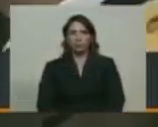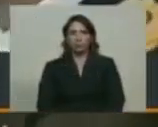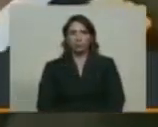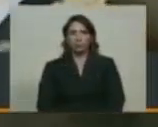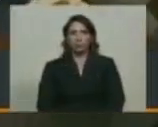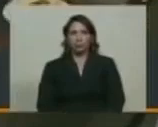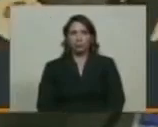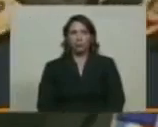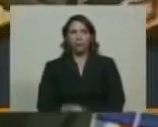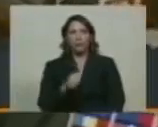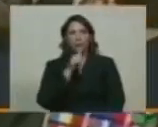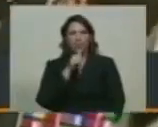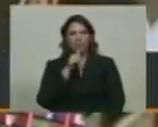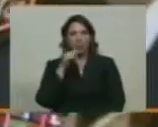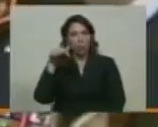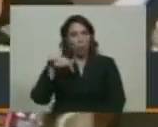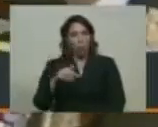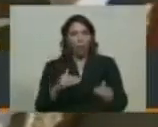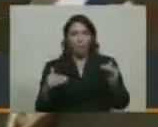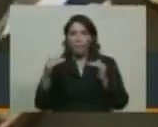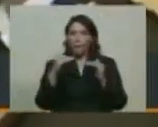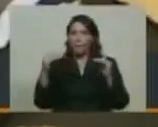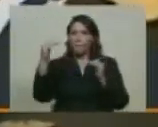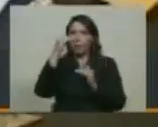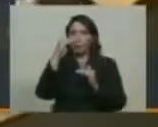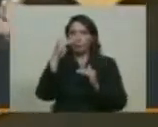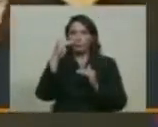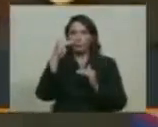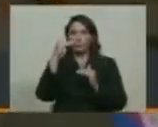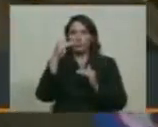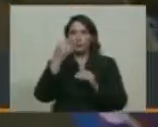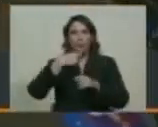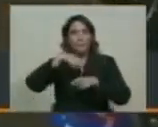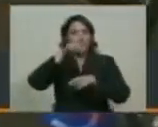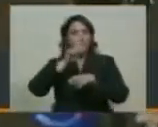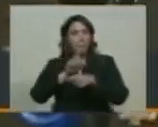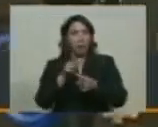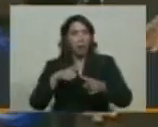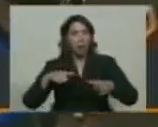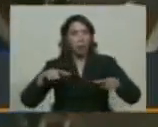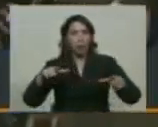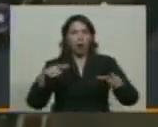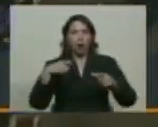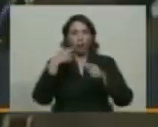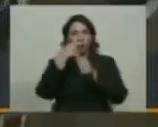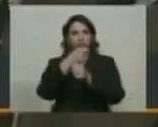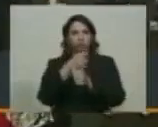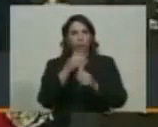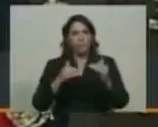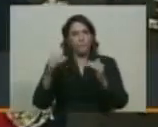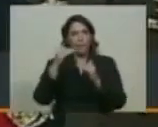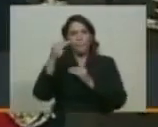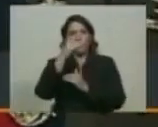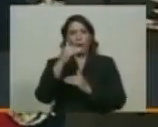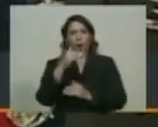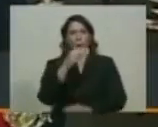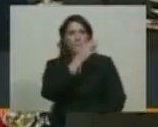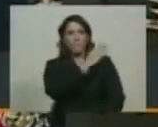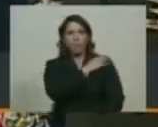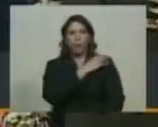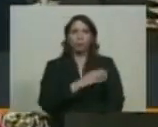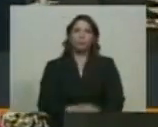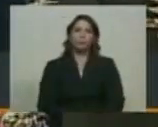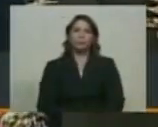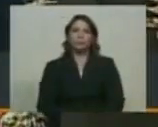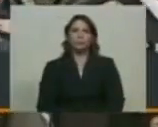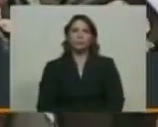y quienes hoy han ascendido en el primer lugar de las promociones con derecho a ascenso